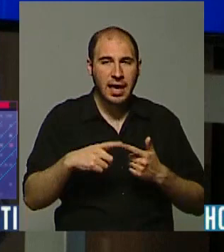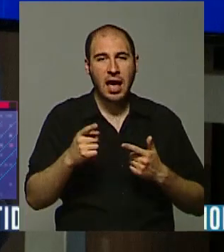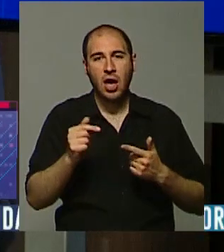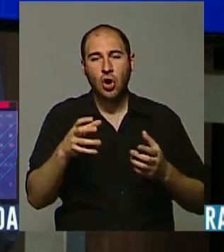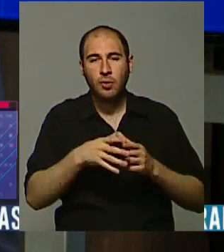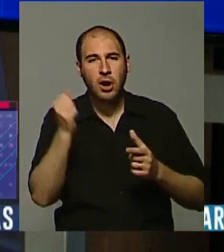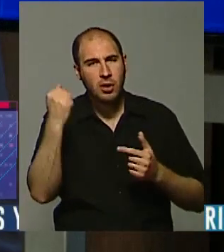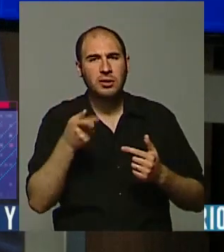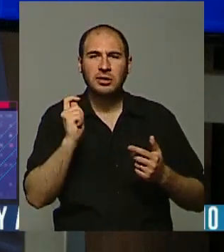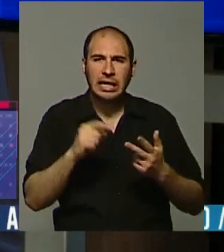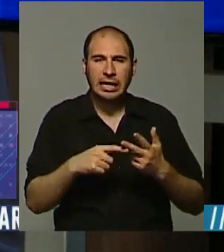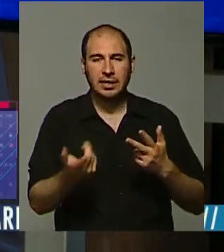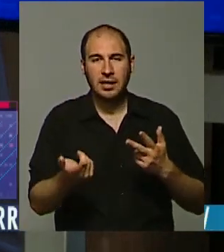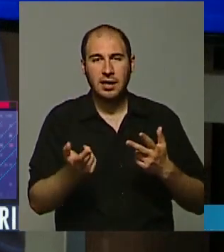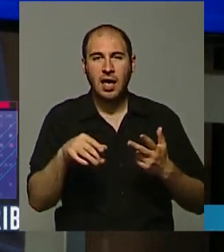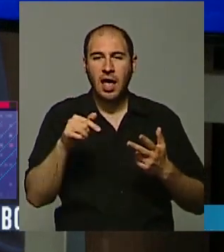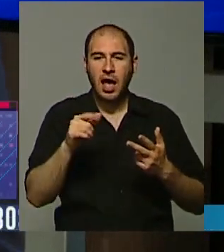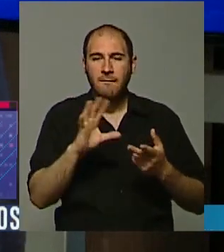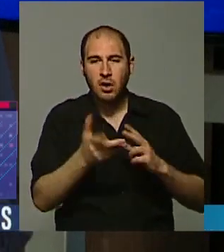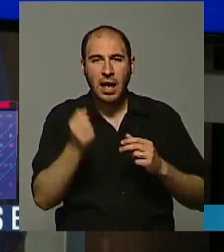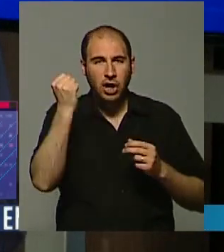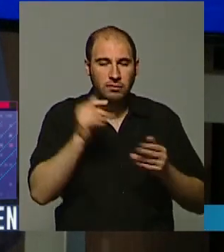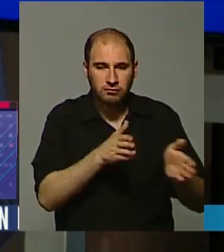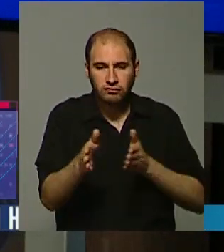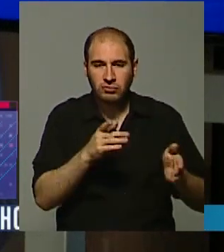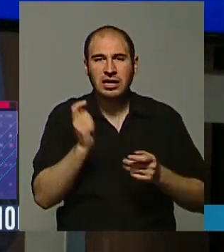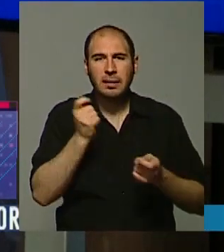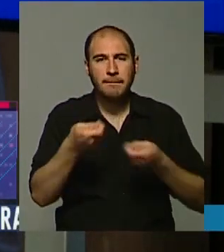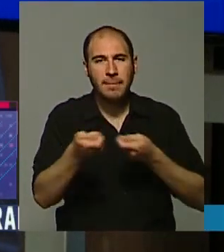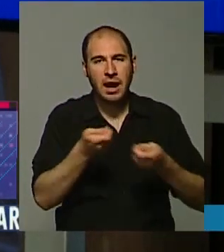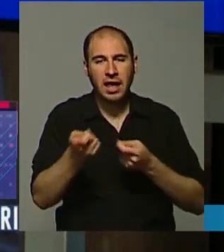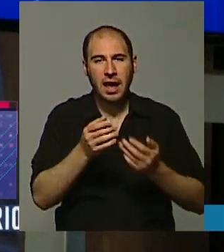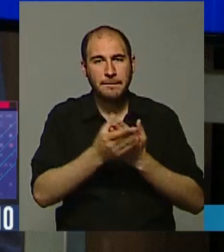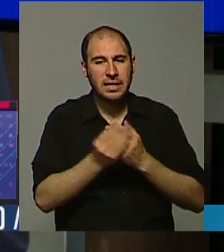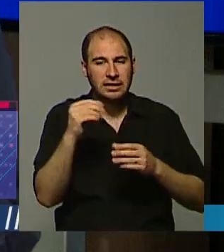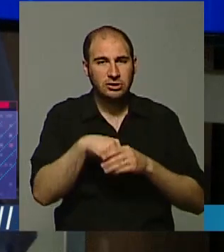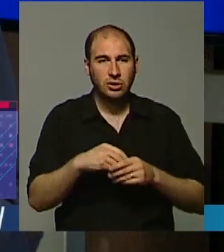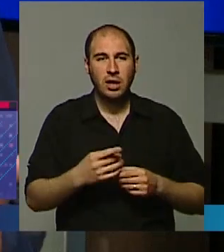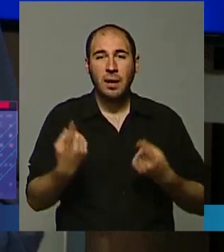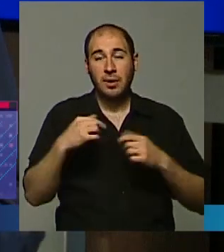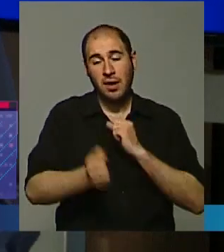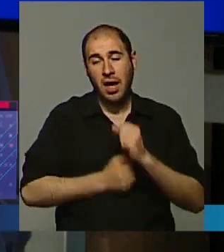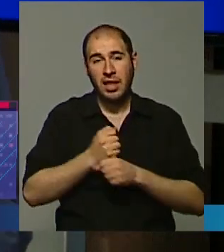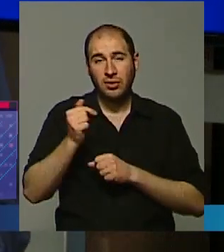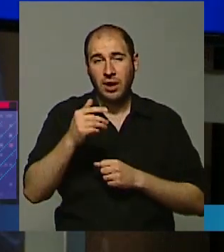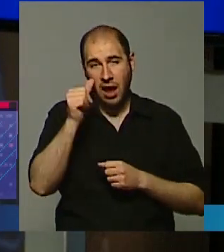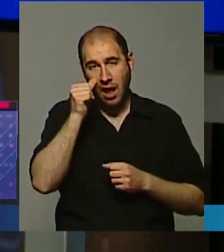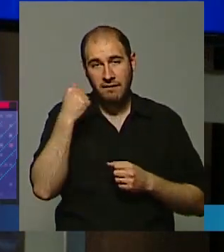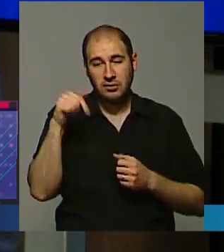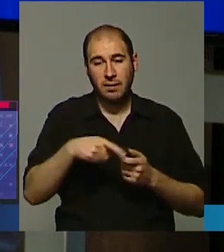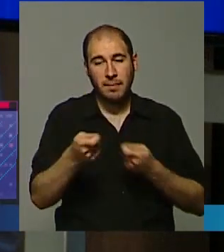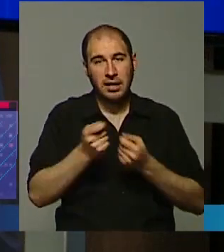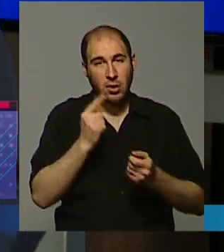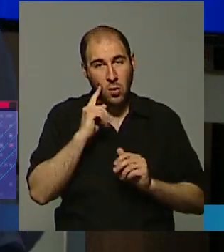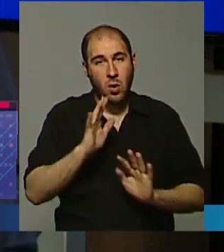ser su equipo económico? ¿Cuál va a ser el lineamiento económico de quién va a conducir ese gabinete? Pero por ahora Fernández se está moviendo con